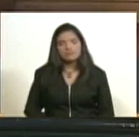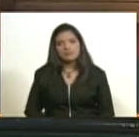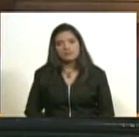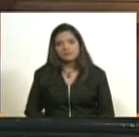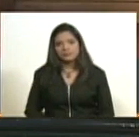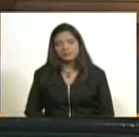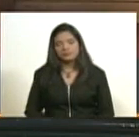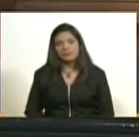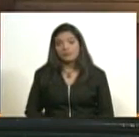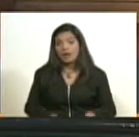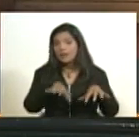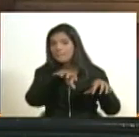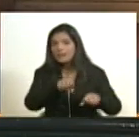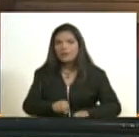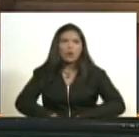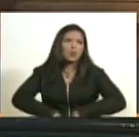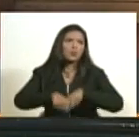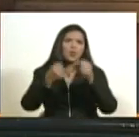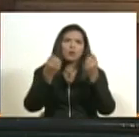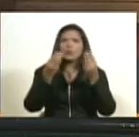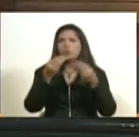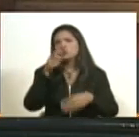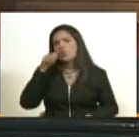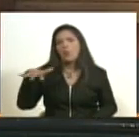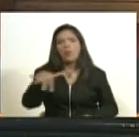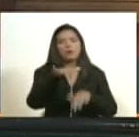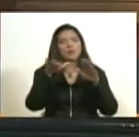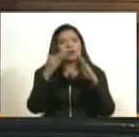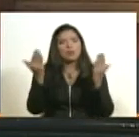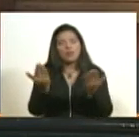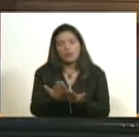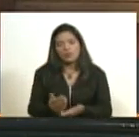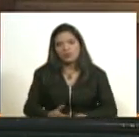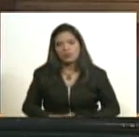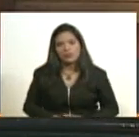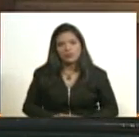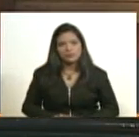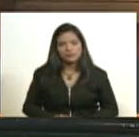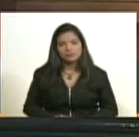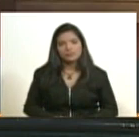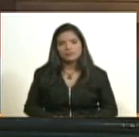El imperialismo que ha destruido tantos pueblos en el mundo, ¿verdad?